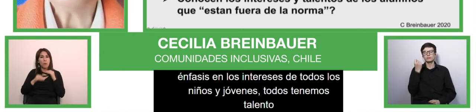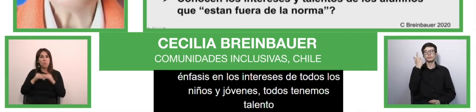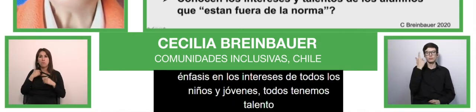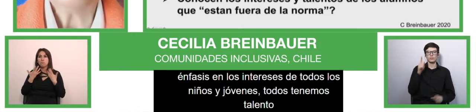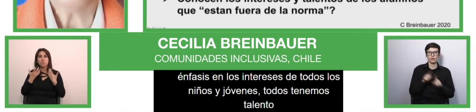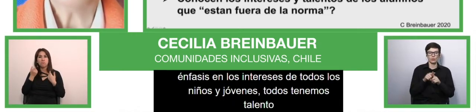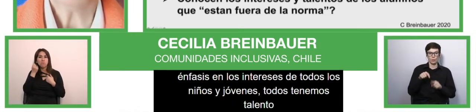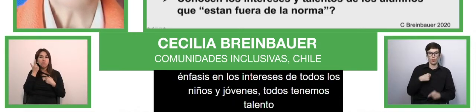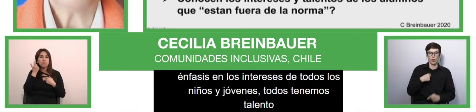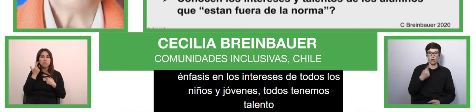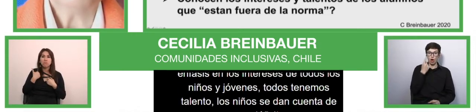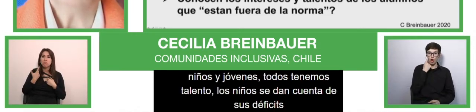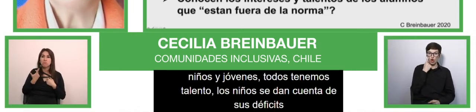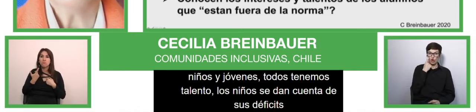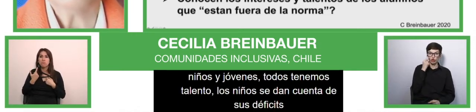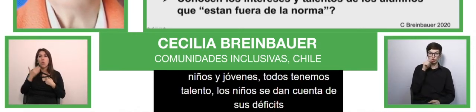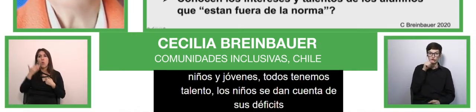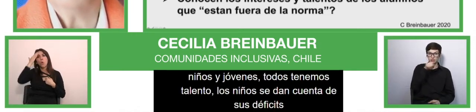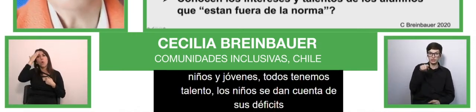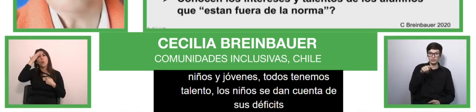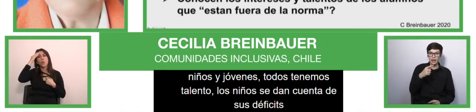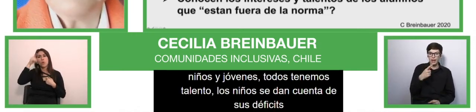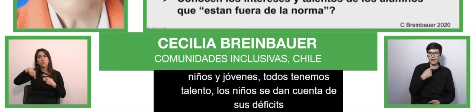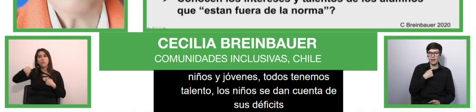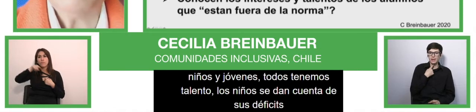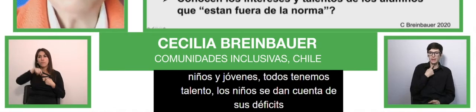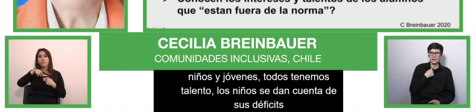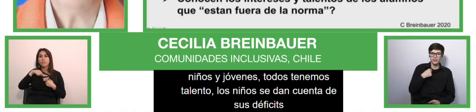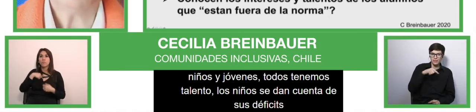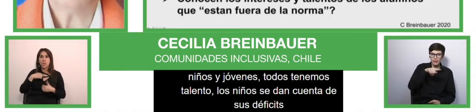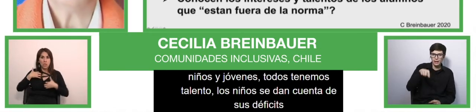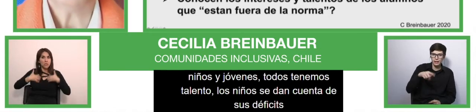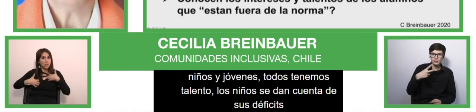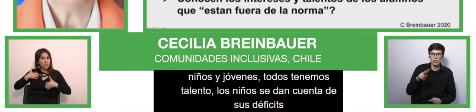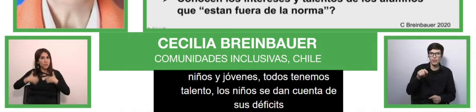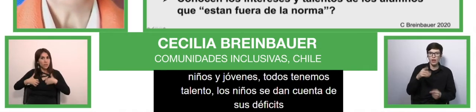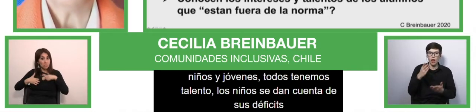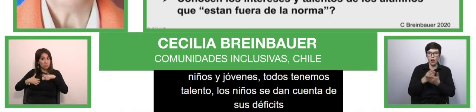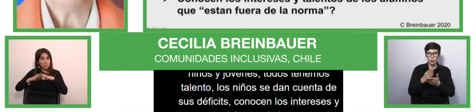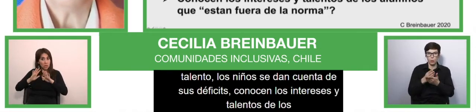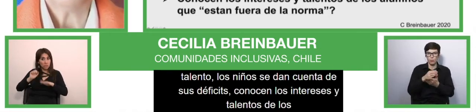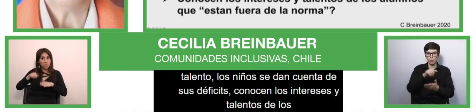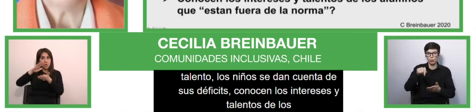intereses y talentos de los alumnos que están fuera de la norma